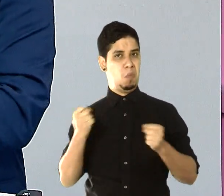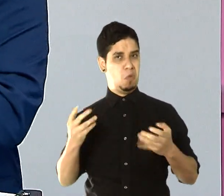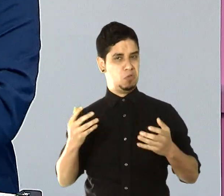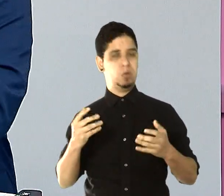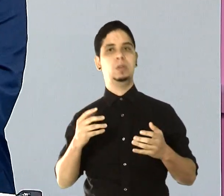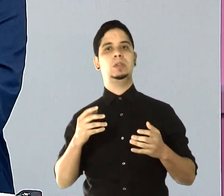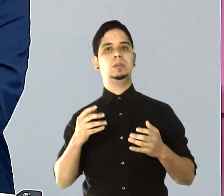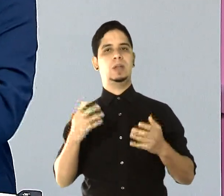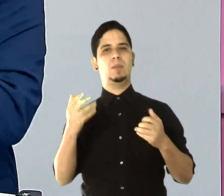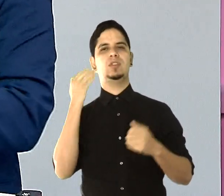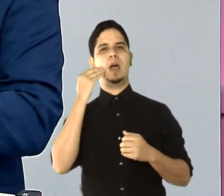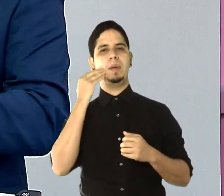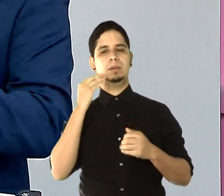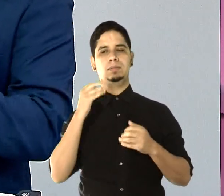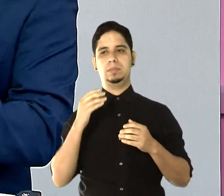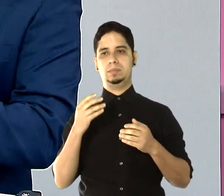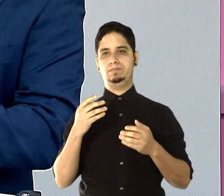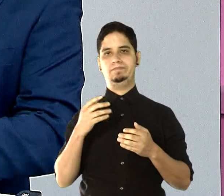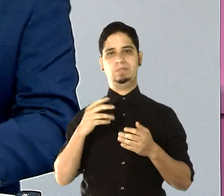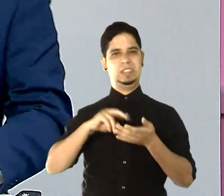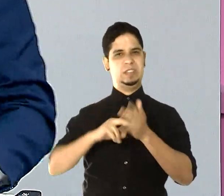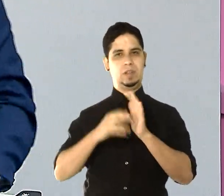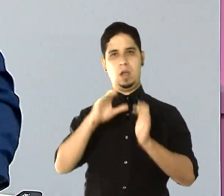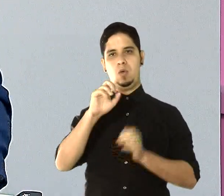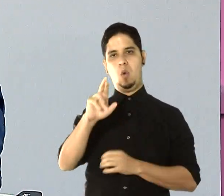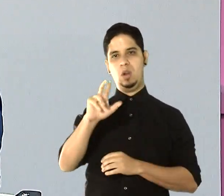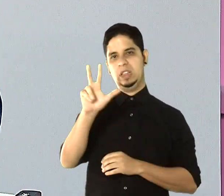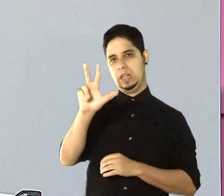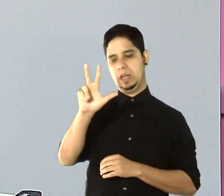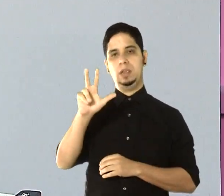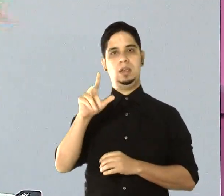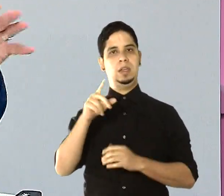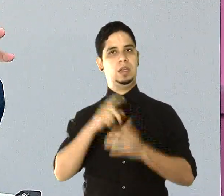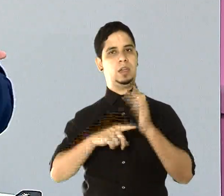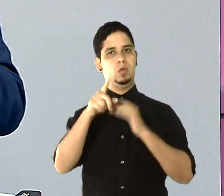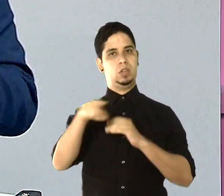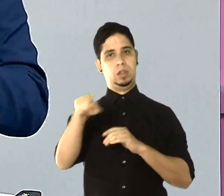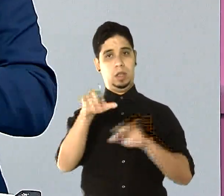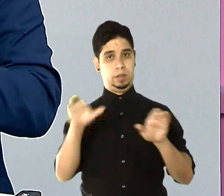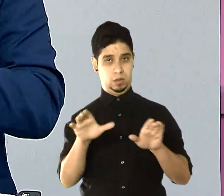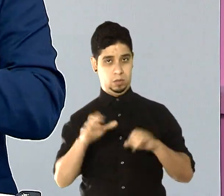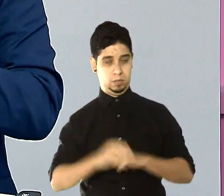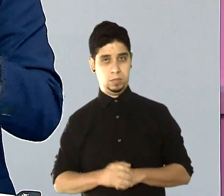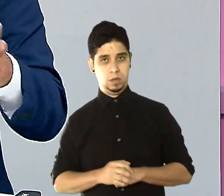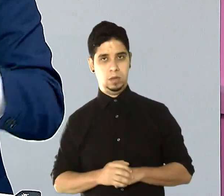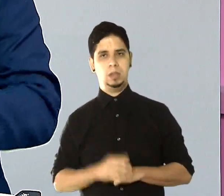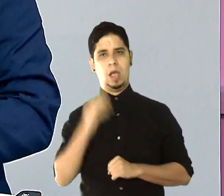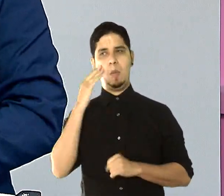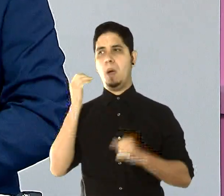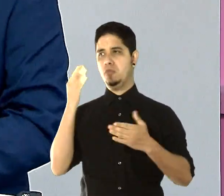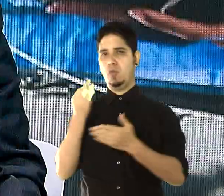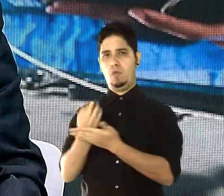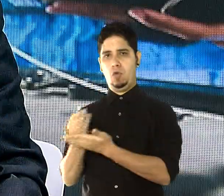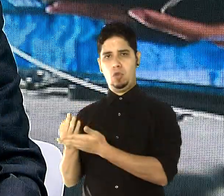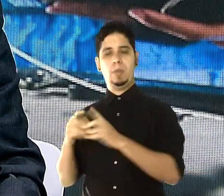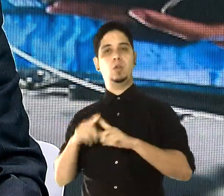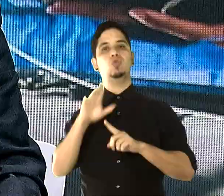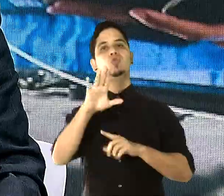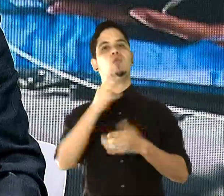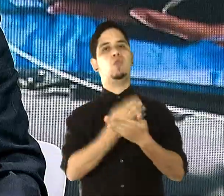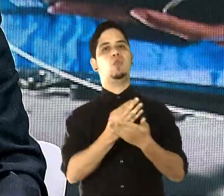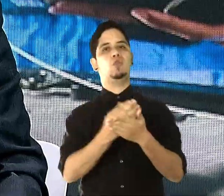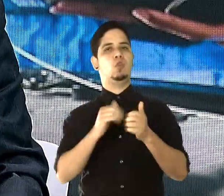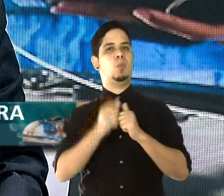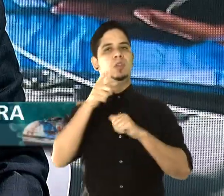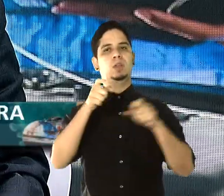COR3 y qué está haciendo COR3 en el área de fondos que le tocan a ustedes, porque hay otros fondos que manejan otras agencias. Eso es